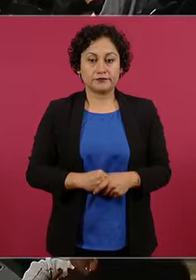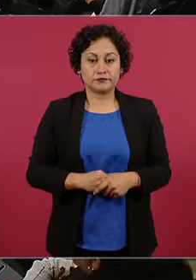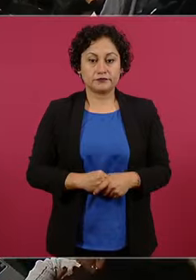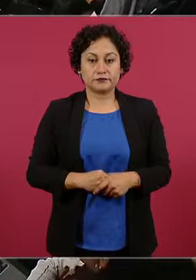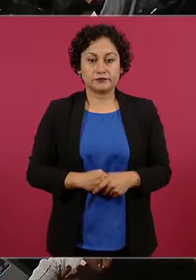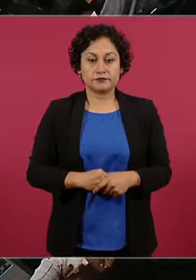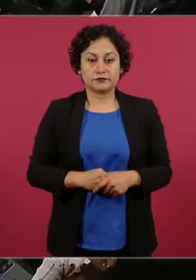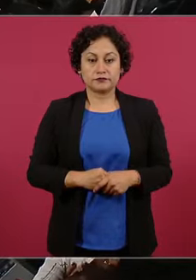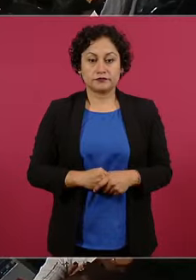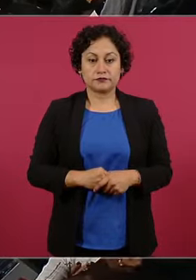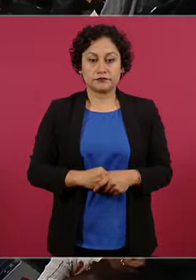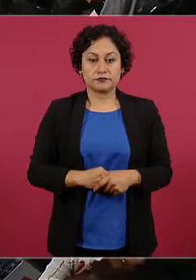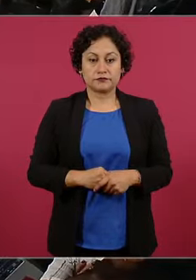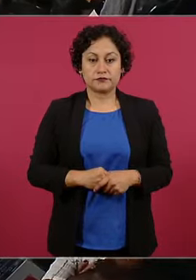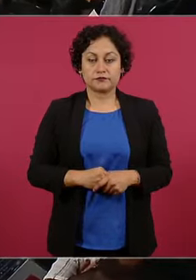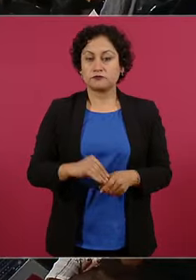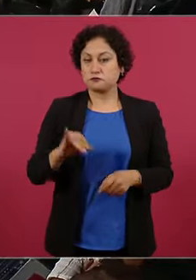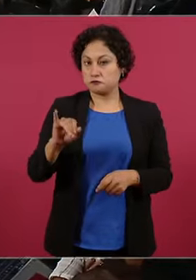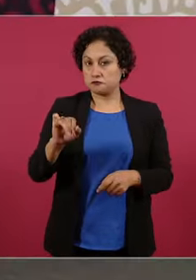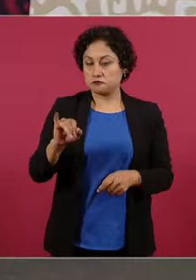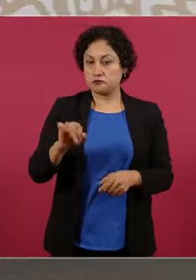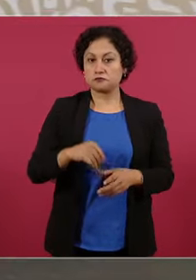Sí. Gracias. Gracias.